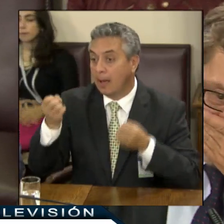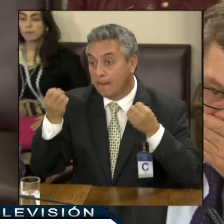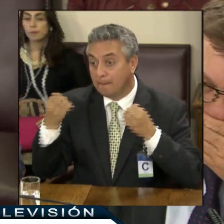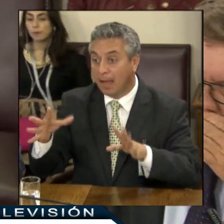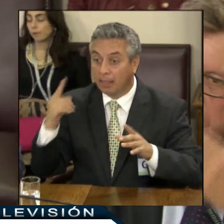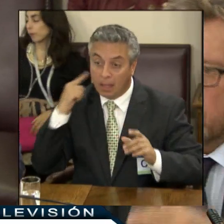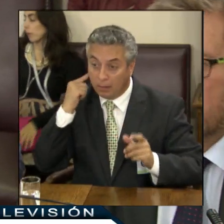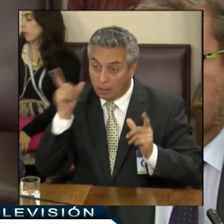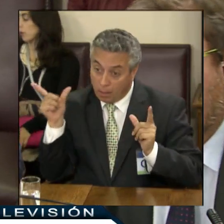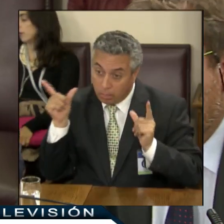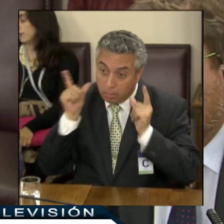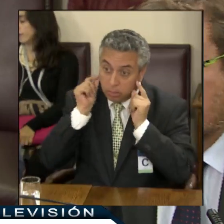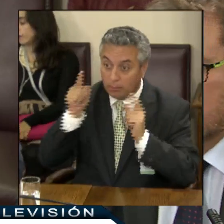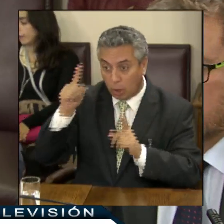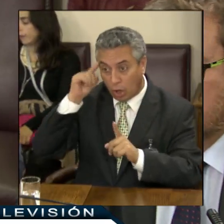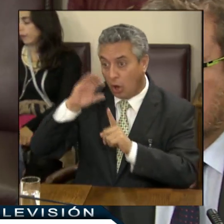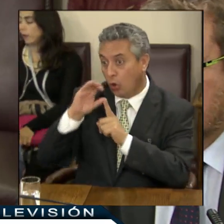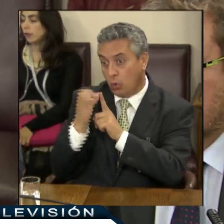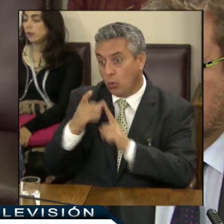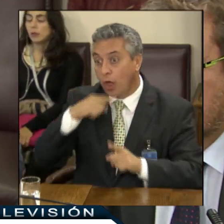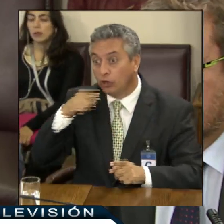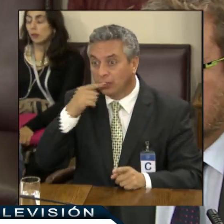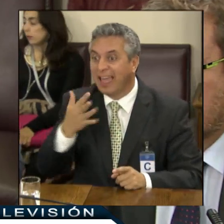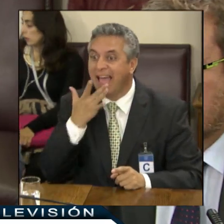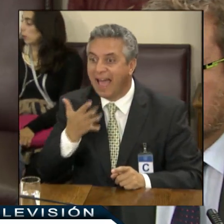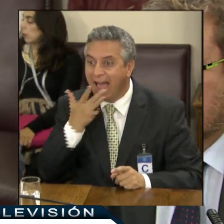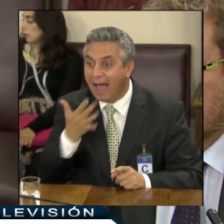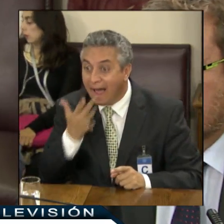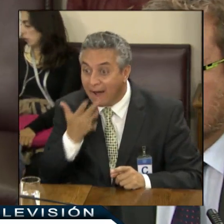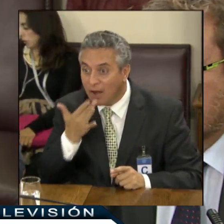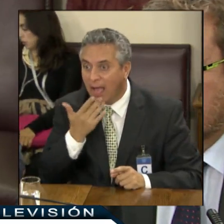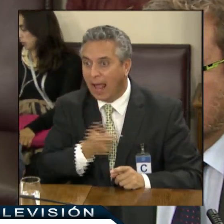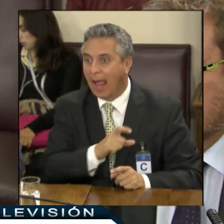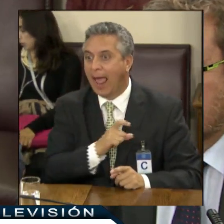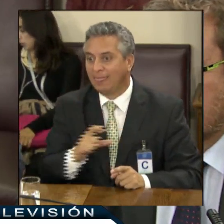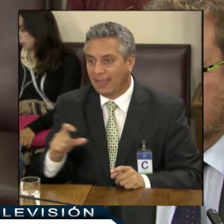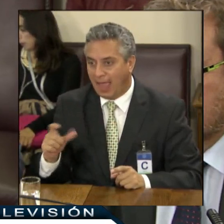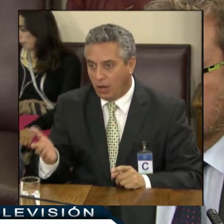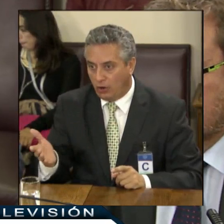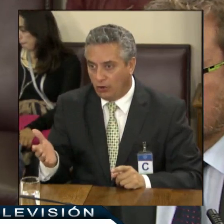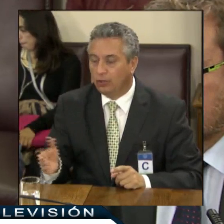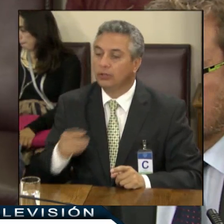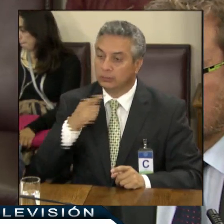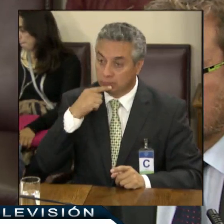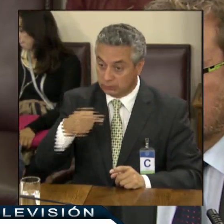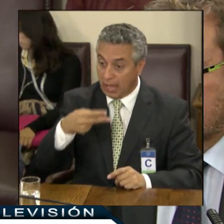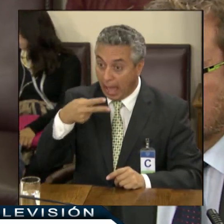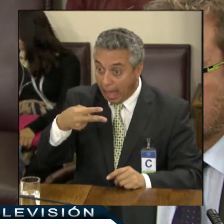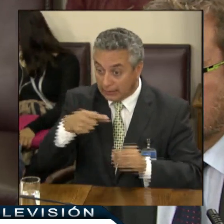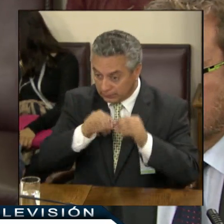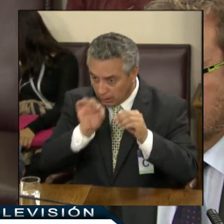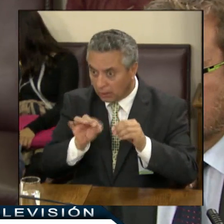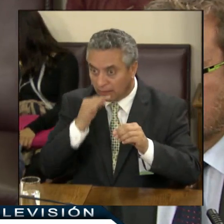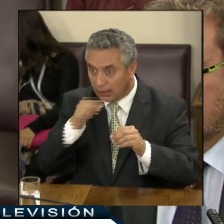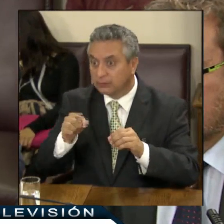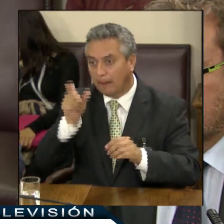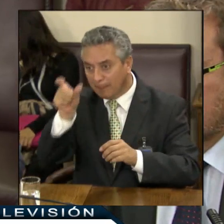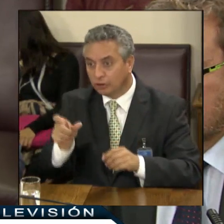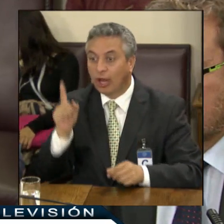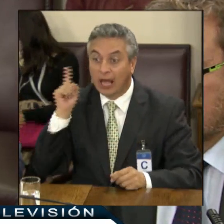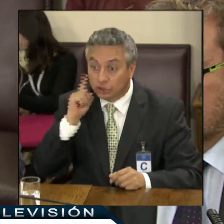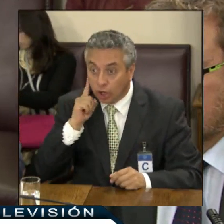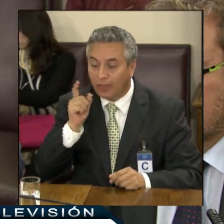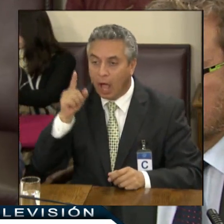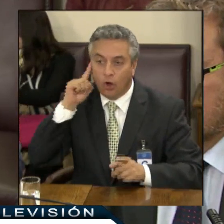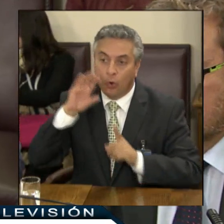sentido de la audición pero son de cultura oyente y hablan castellano mientras que la letra h Define personas sordas como las de cultura sorda